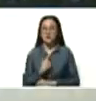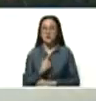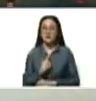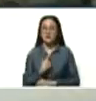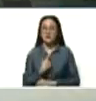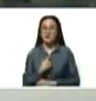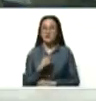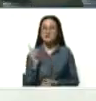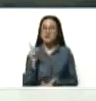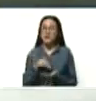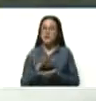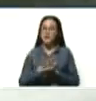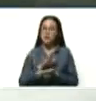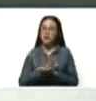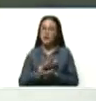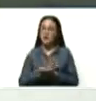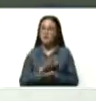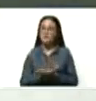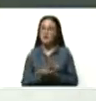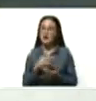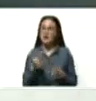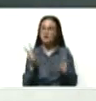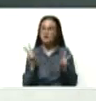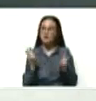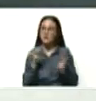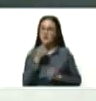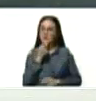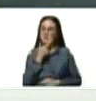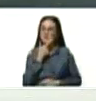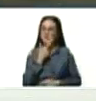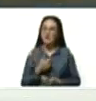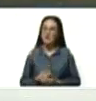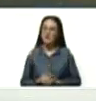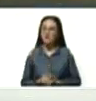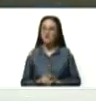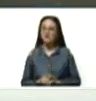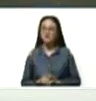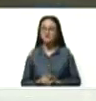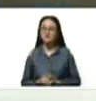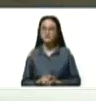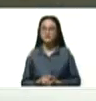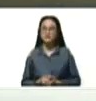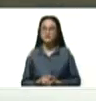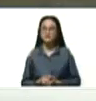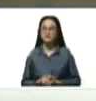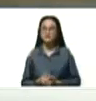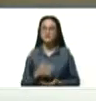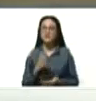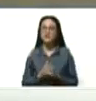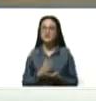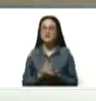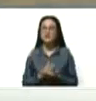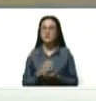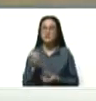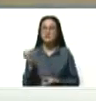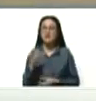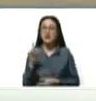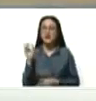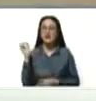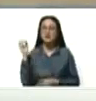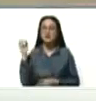está llegando la calma. Y hay un tema muy hermoso de Rubén Blades que dice: siempre aparece el sol tras